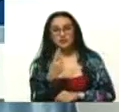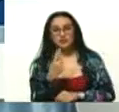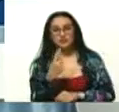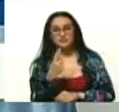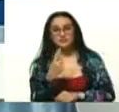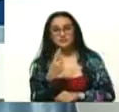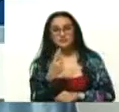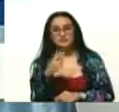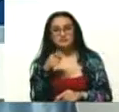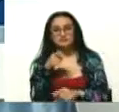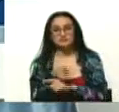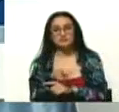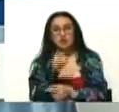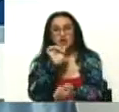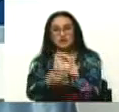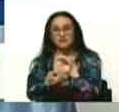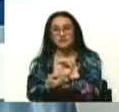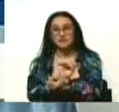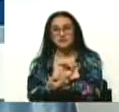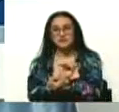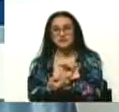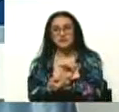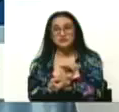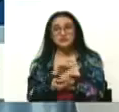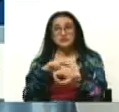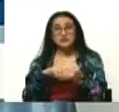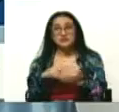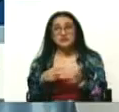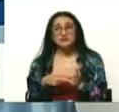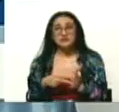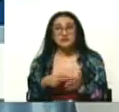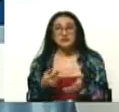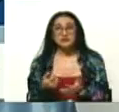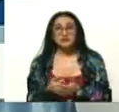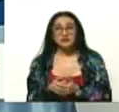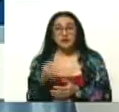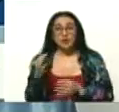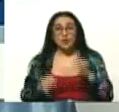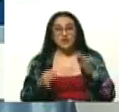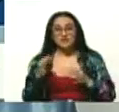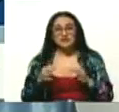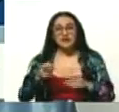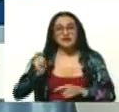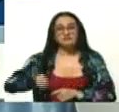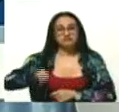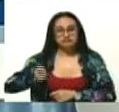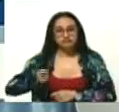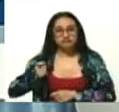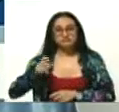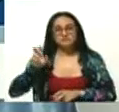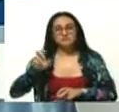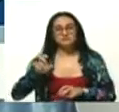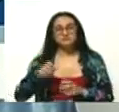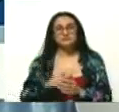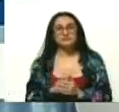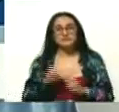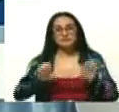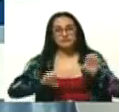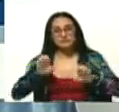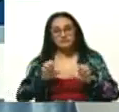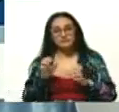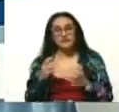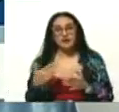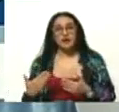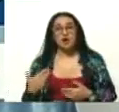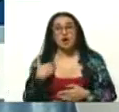796.681 imputaciones. Eso implica, obviamente, judicializar a quienes al margen de la ley atentan